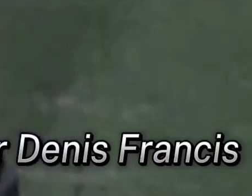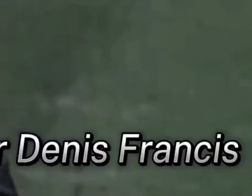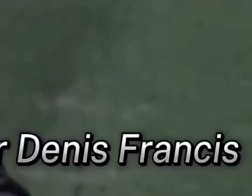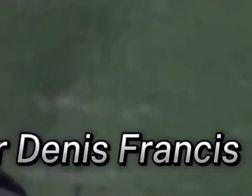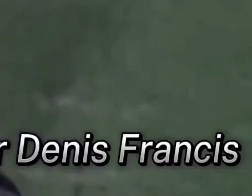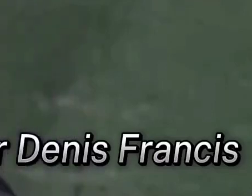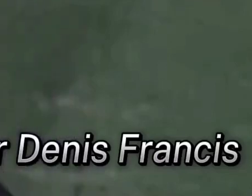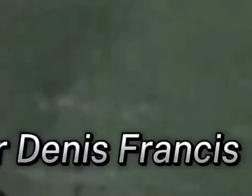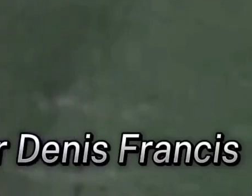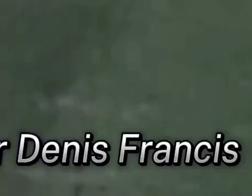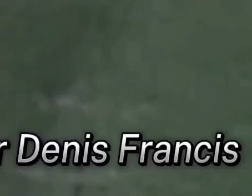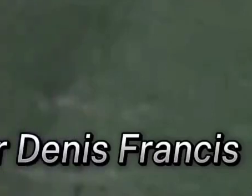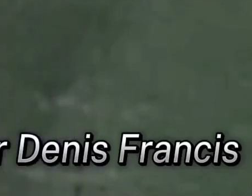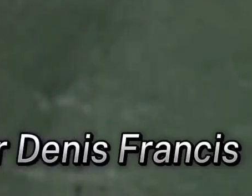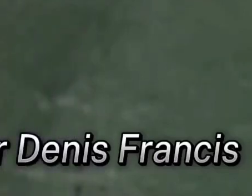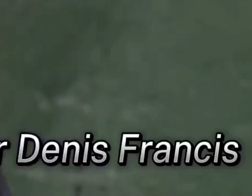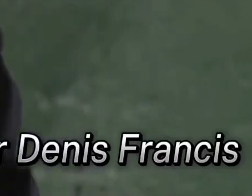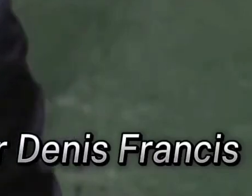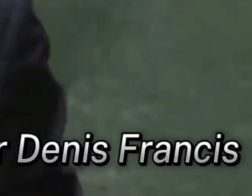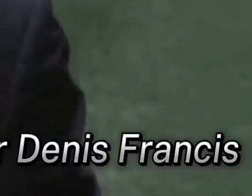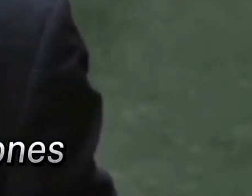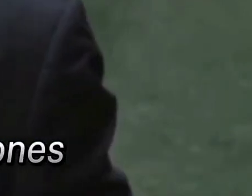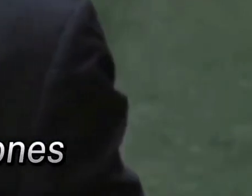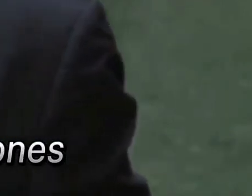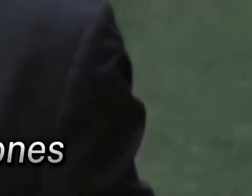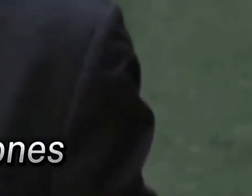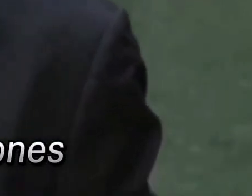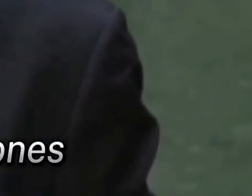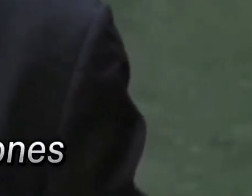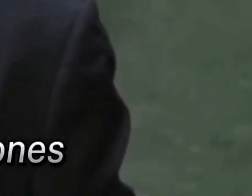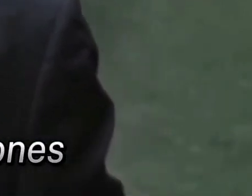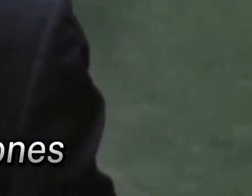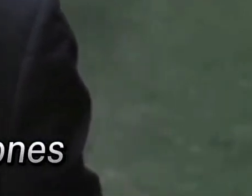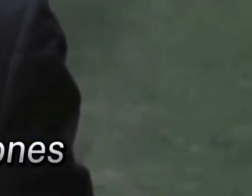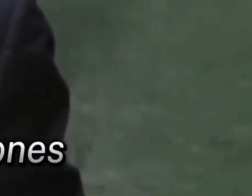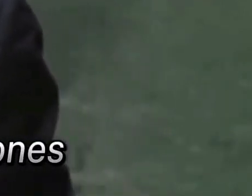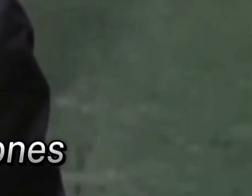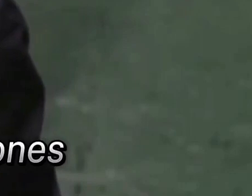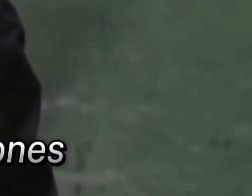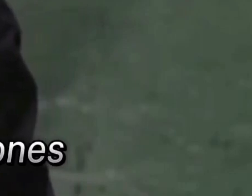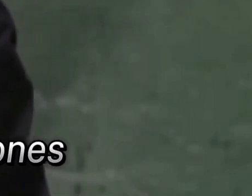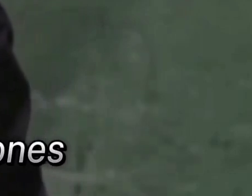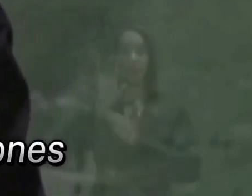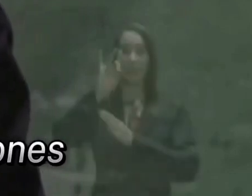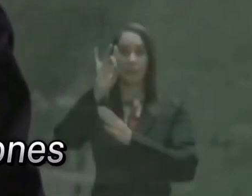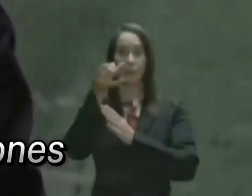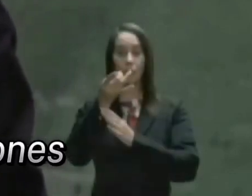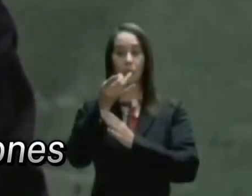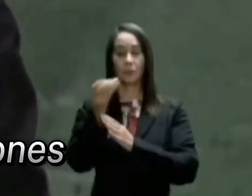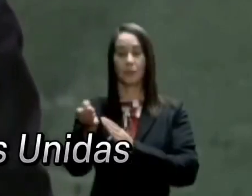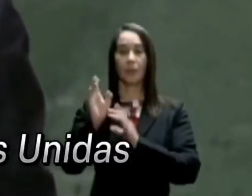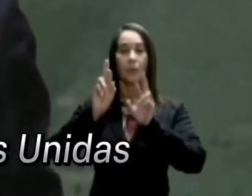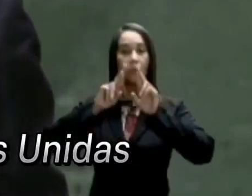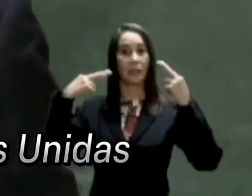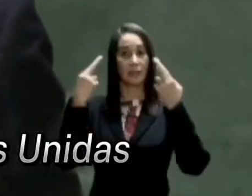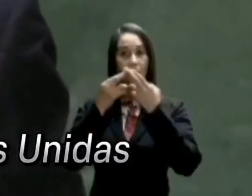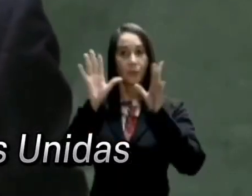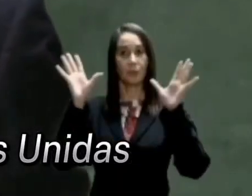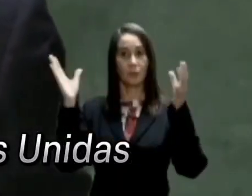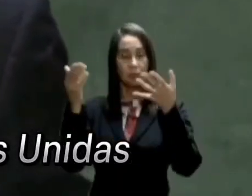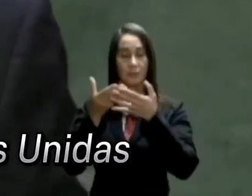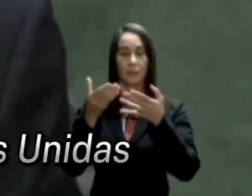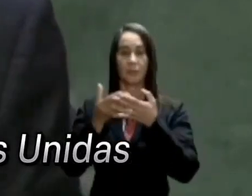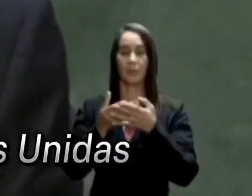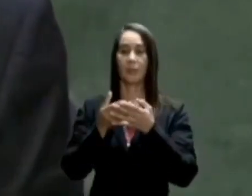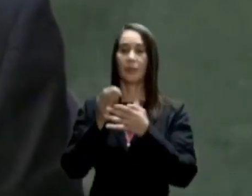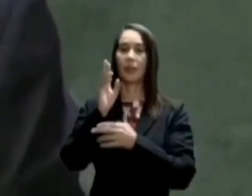durante la asamblea excelentísimo señor Dennis Francis presidente del setuagésimo octavo periodo de sesiones de la asamblea general